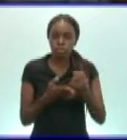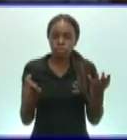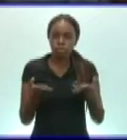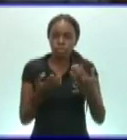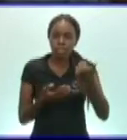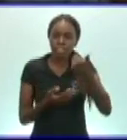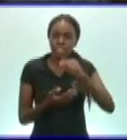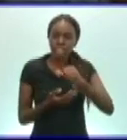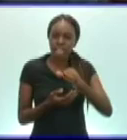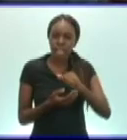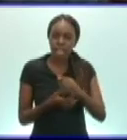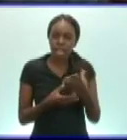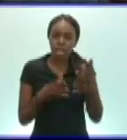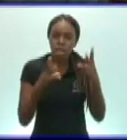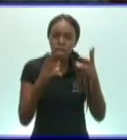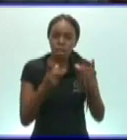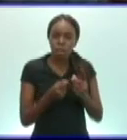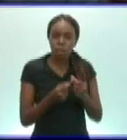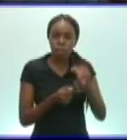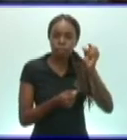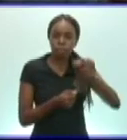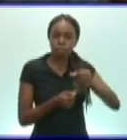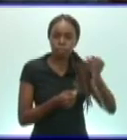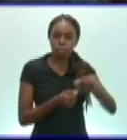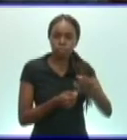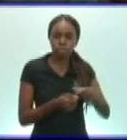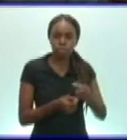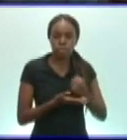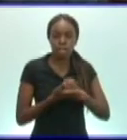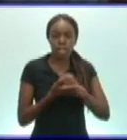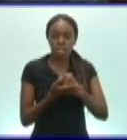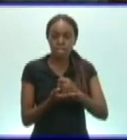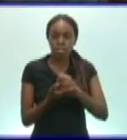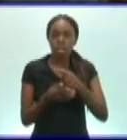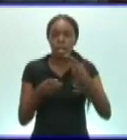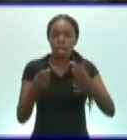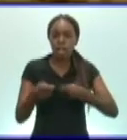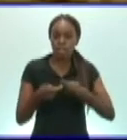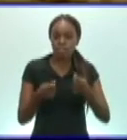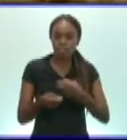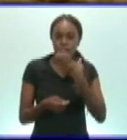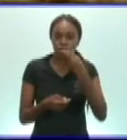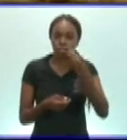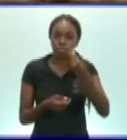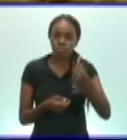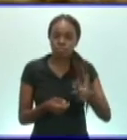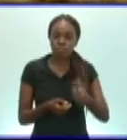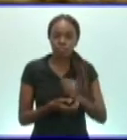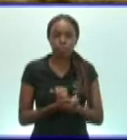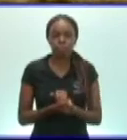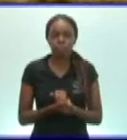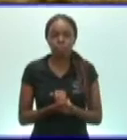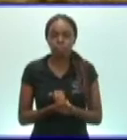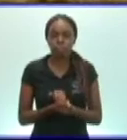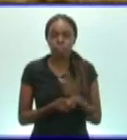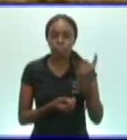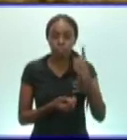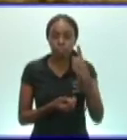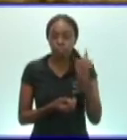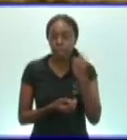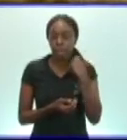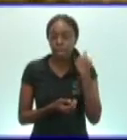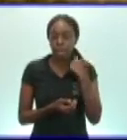el número de caballerías dedicadas a la producción azucarera, o sea, sembradas de caña. En el primer año bajo Carlos